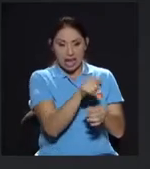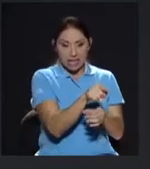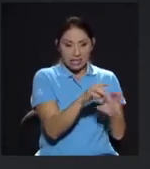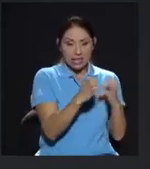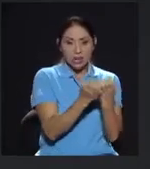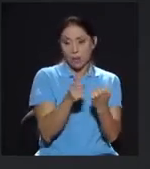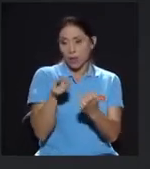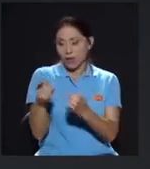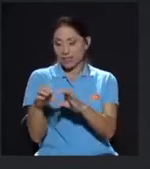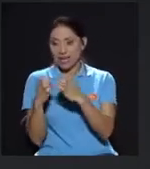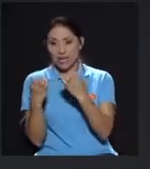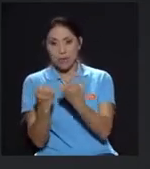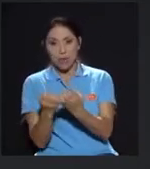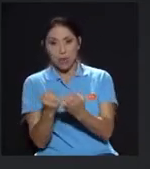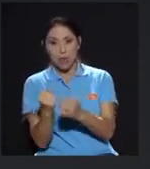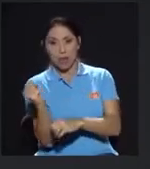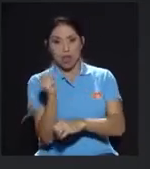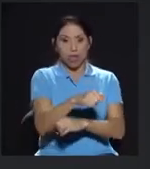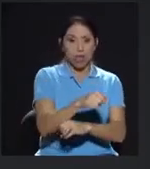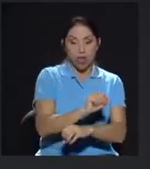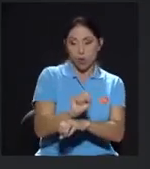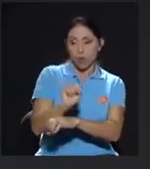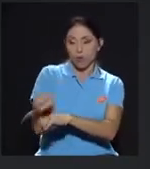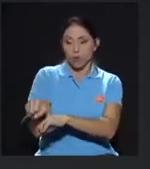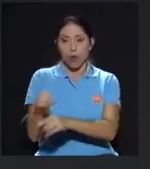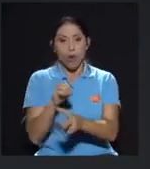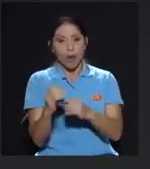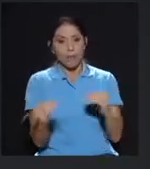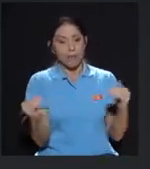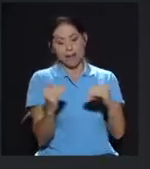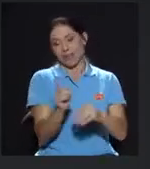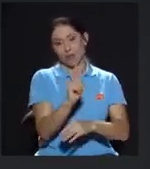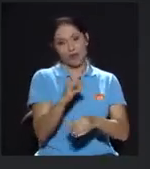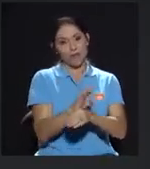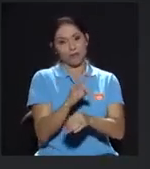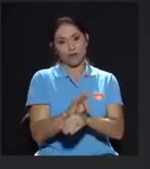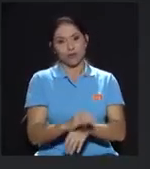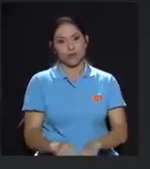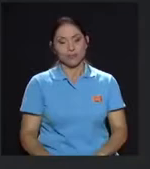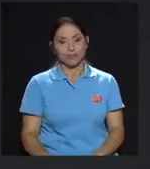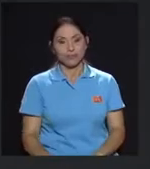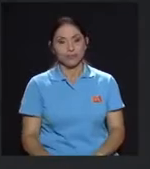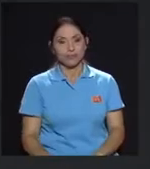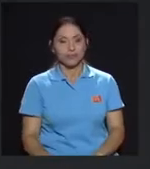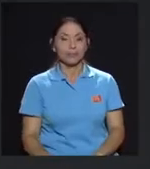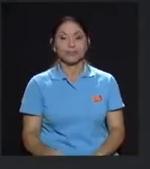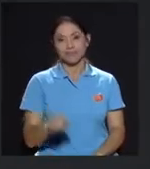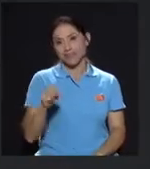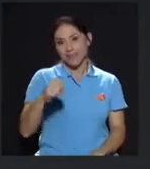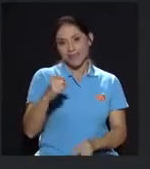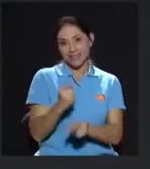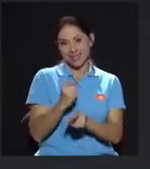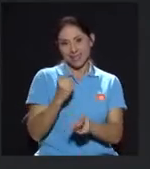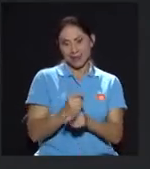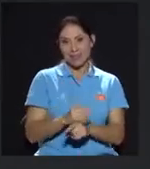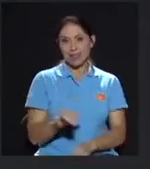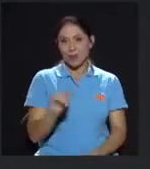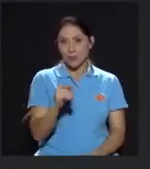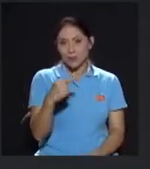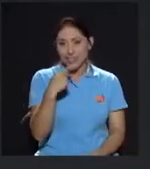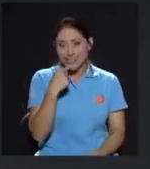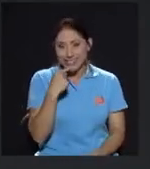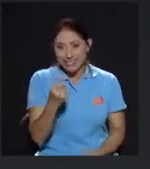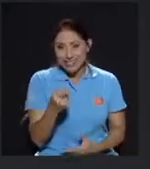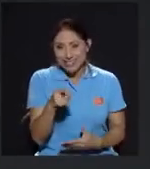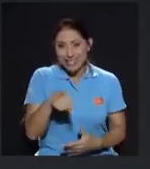eso no es la función exactamente ese efe esa función de arbitraje de árbitro como lo está planteando es